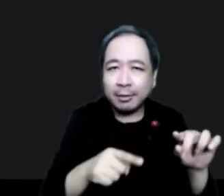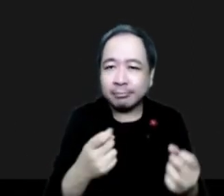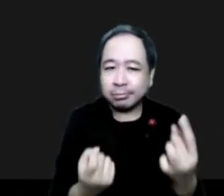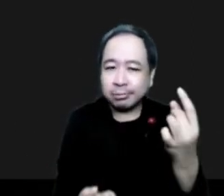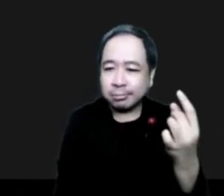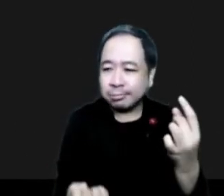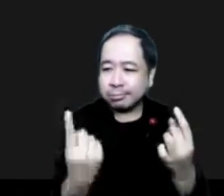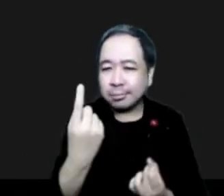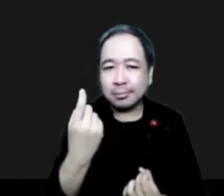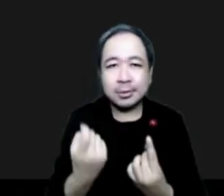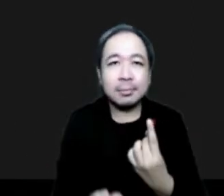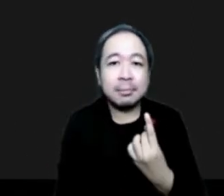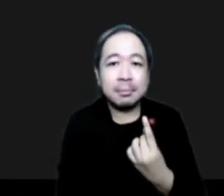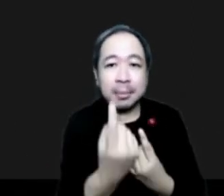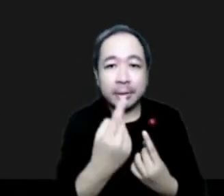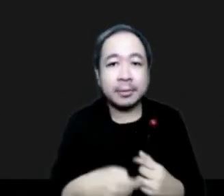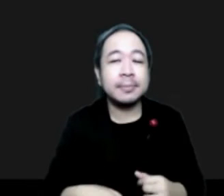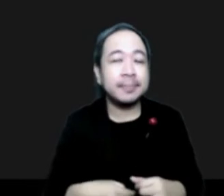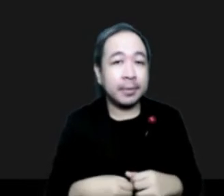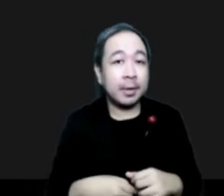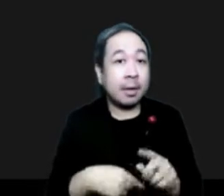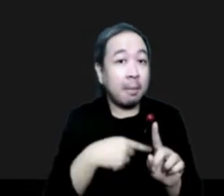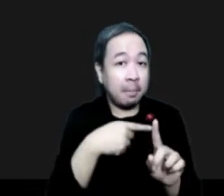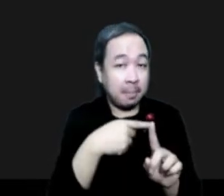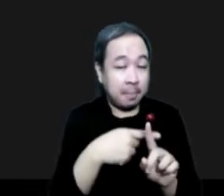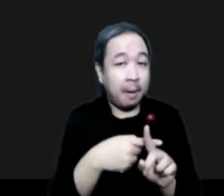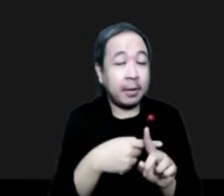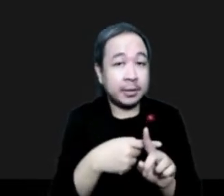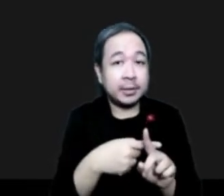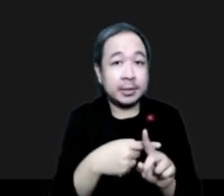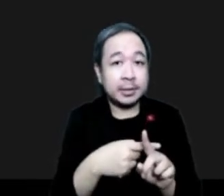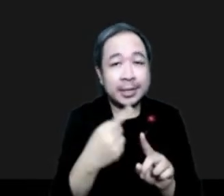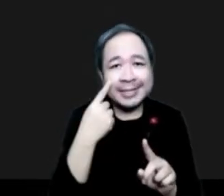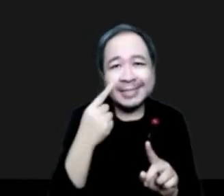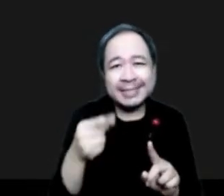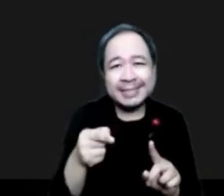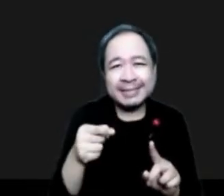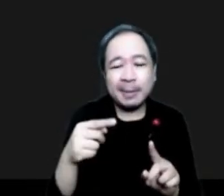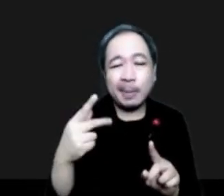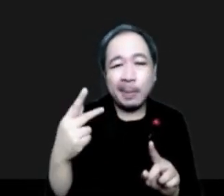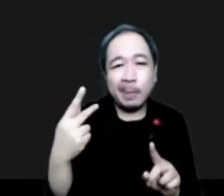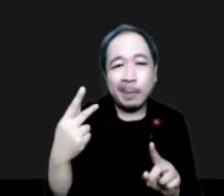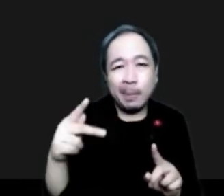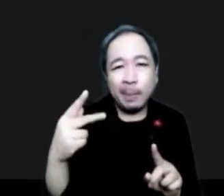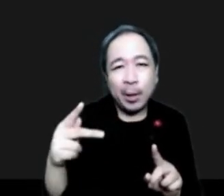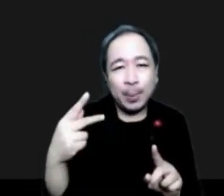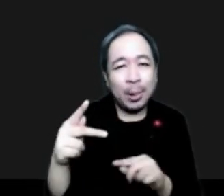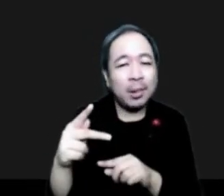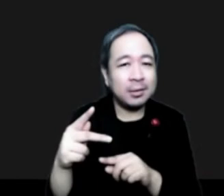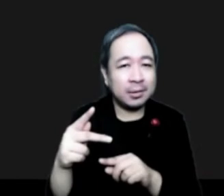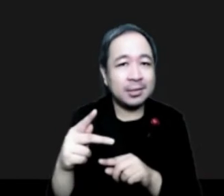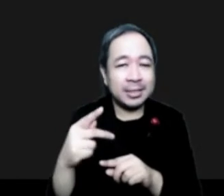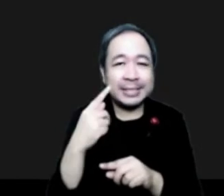que se ve un poco en morado que es el mapa de calor que también nos indica la densidad de rayos